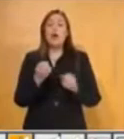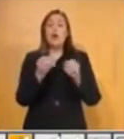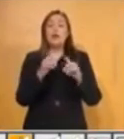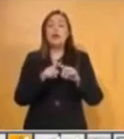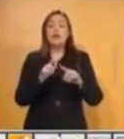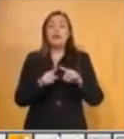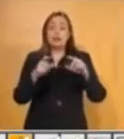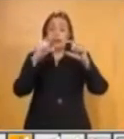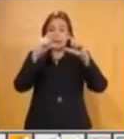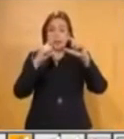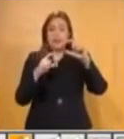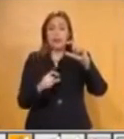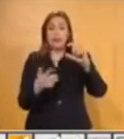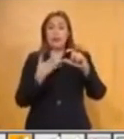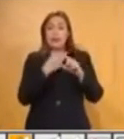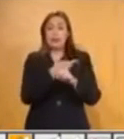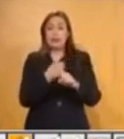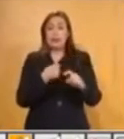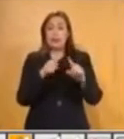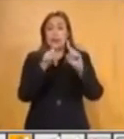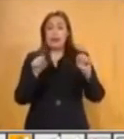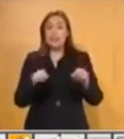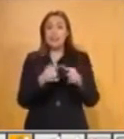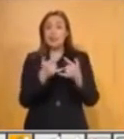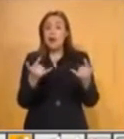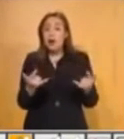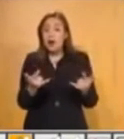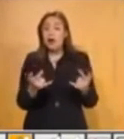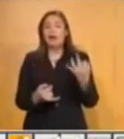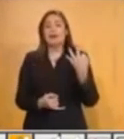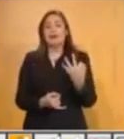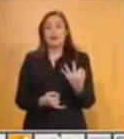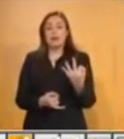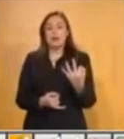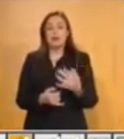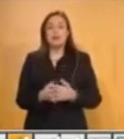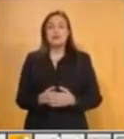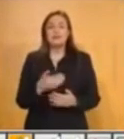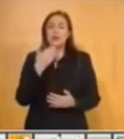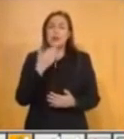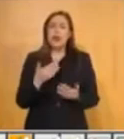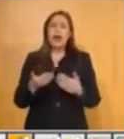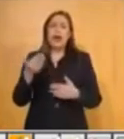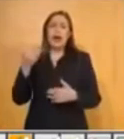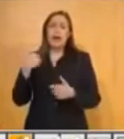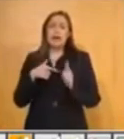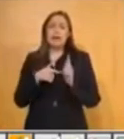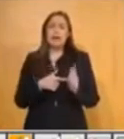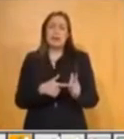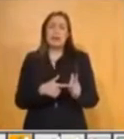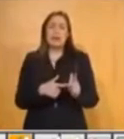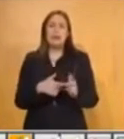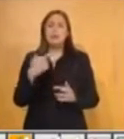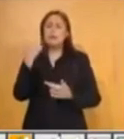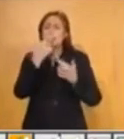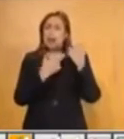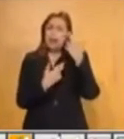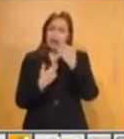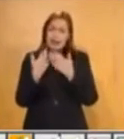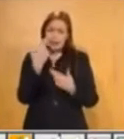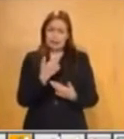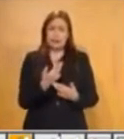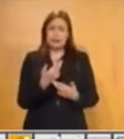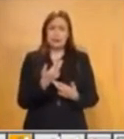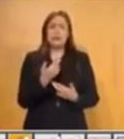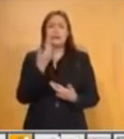or levels. Now, before to continue analyzing the different comic strips, I'm going to